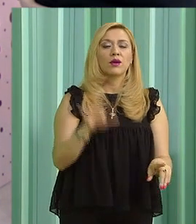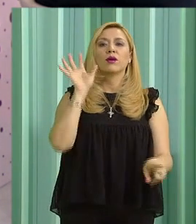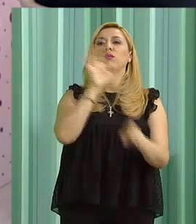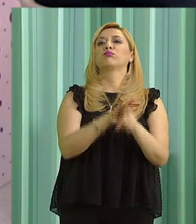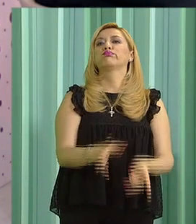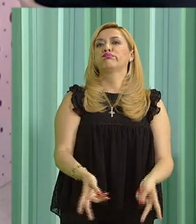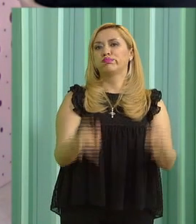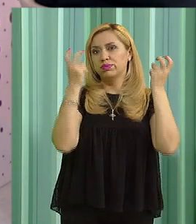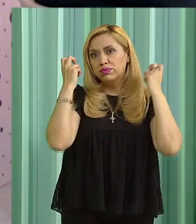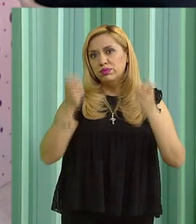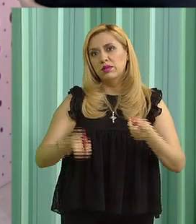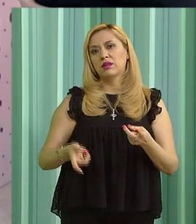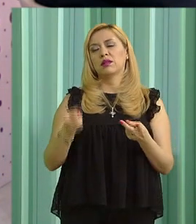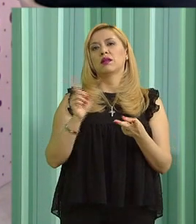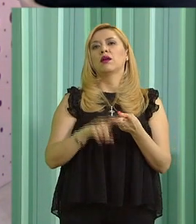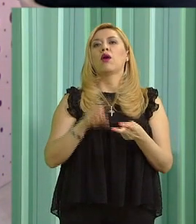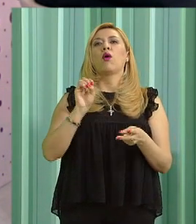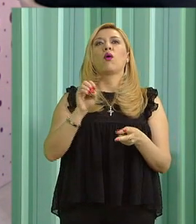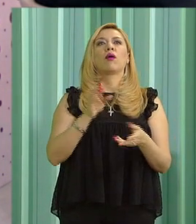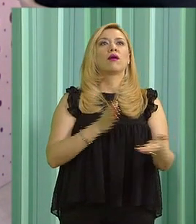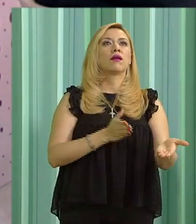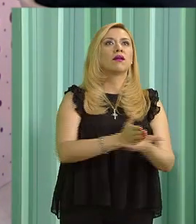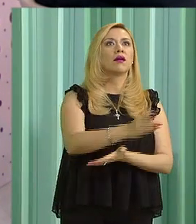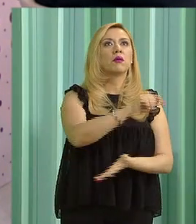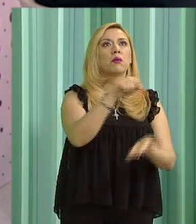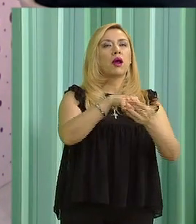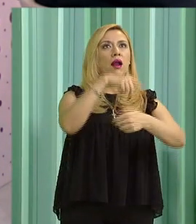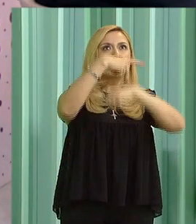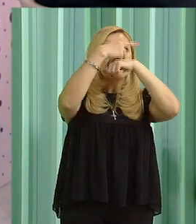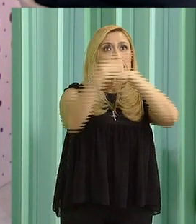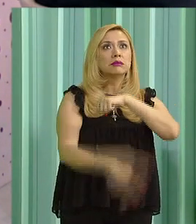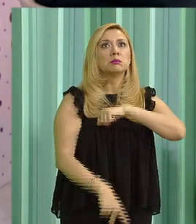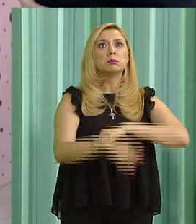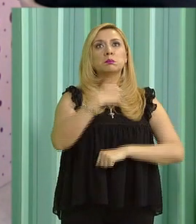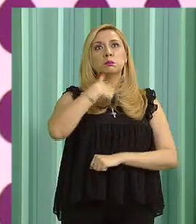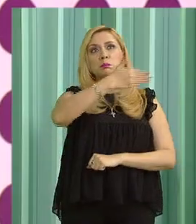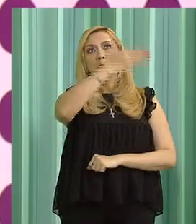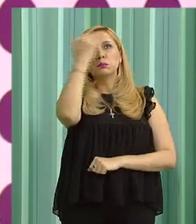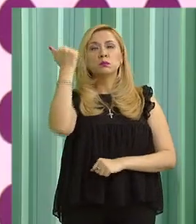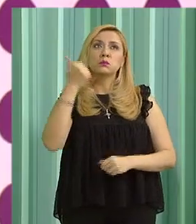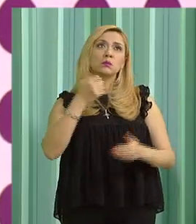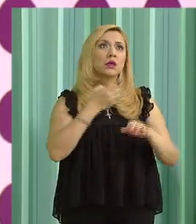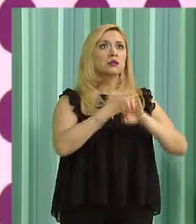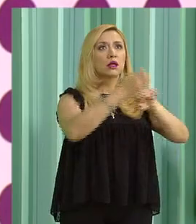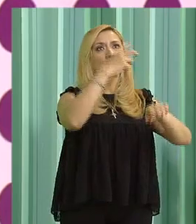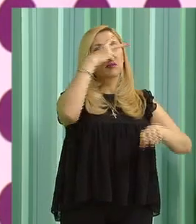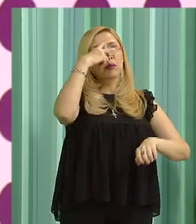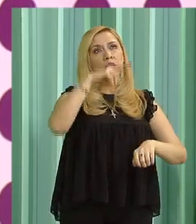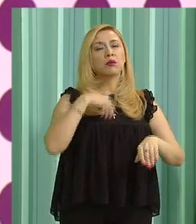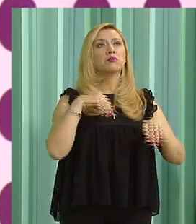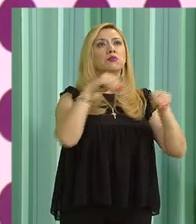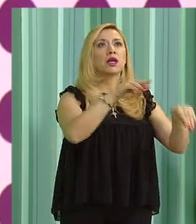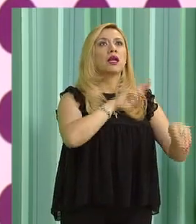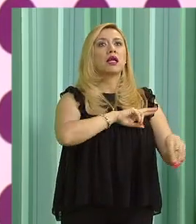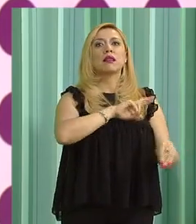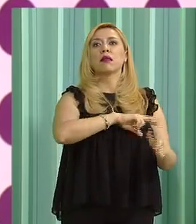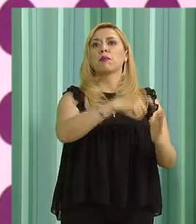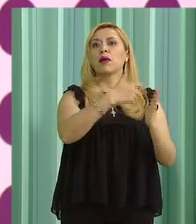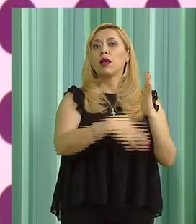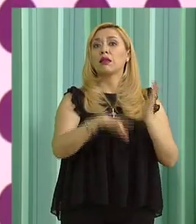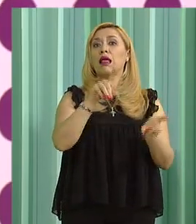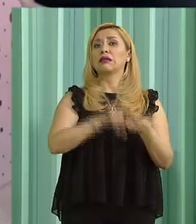asaltaron, ya se ubicaron en las zonas más vulnerables, ya tuvieron que desplazarse al Estado de México para poder tener una renta, ¿no? Sí.